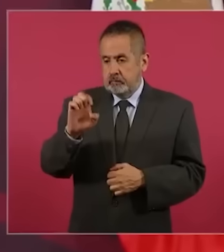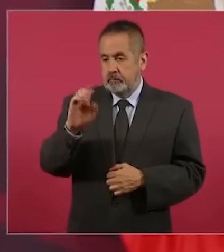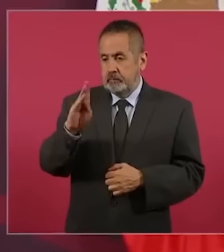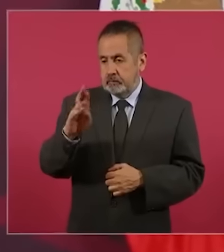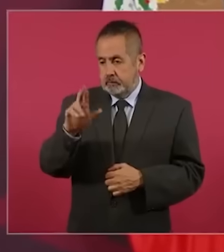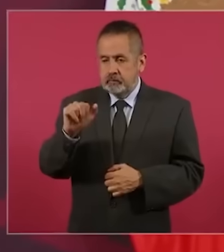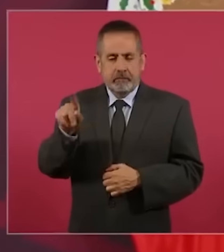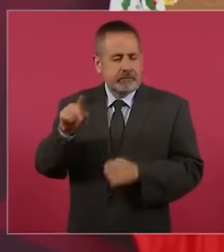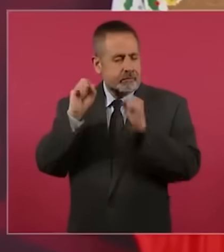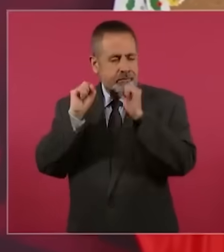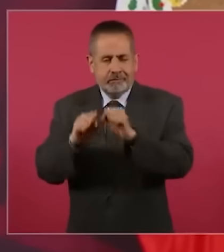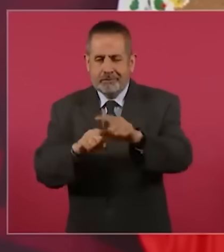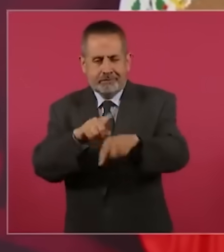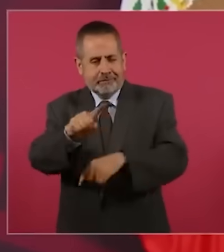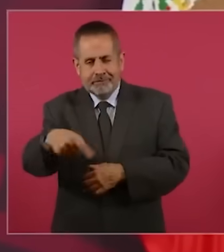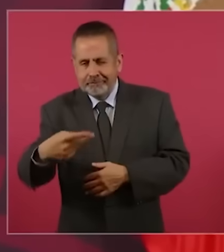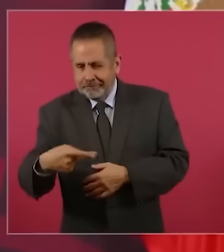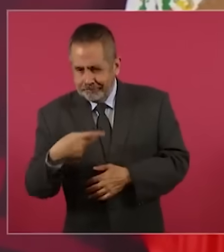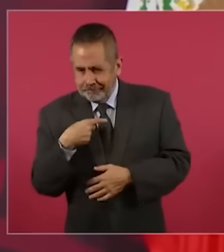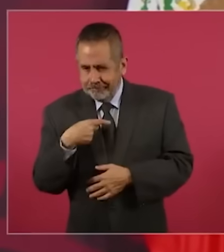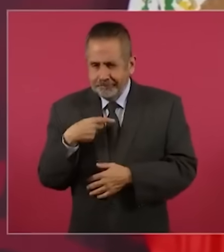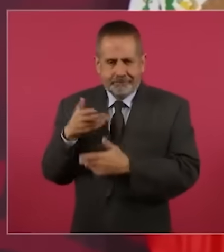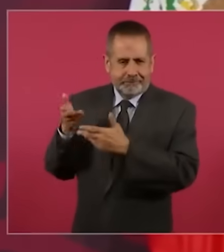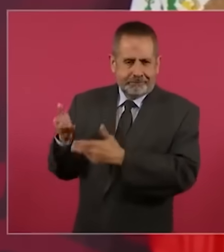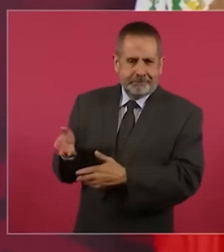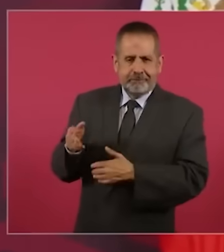van a preguntar,